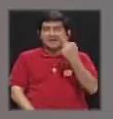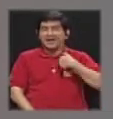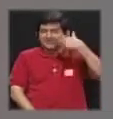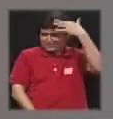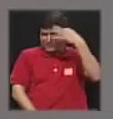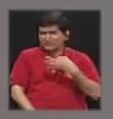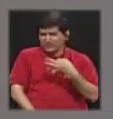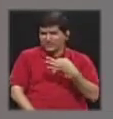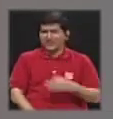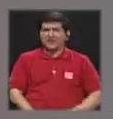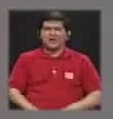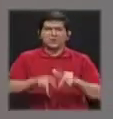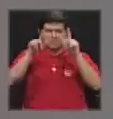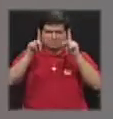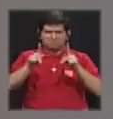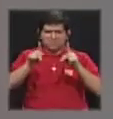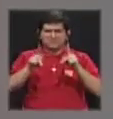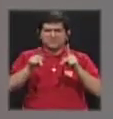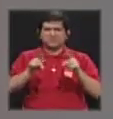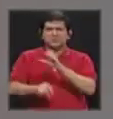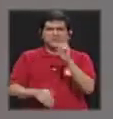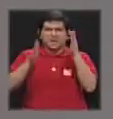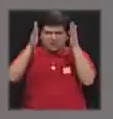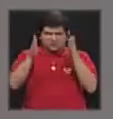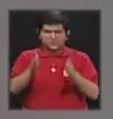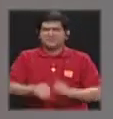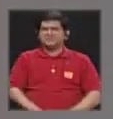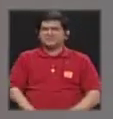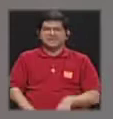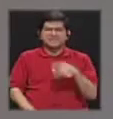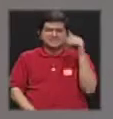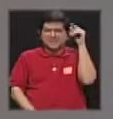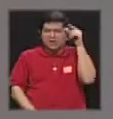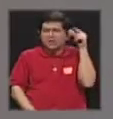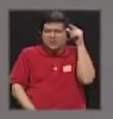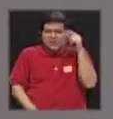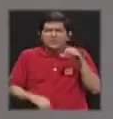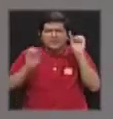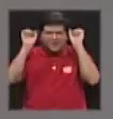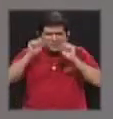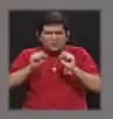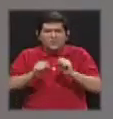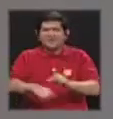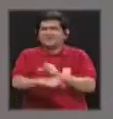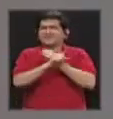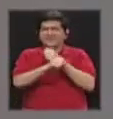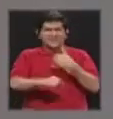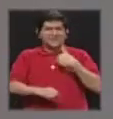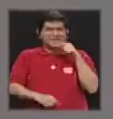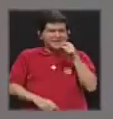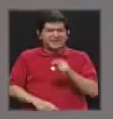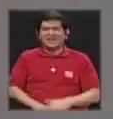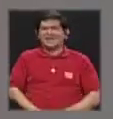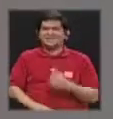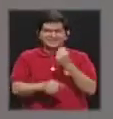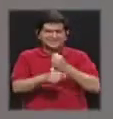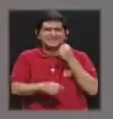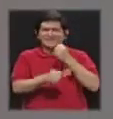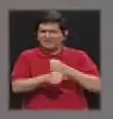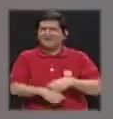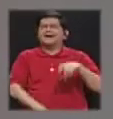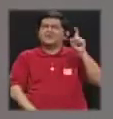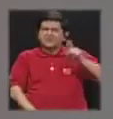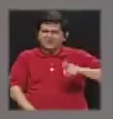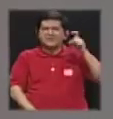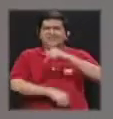que cualquier costarricense con dos dedos de frente, no requiere más, puede estar seguro de que esta es una obra de infraestructura que